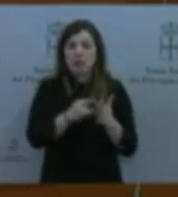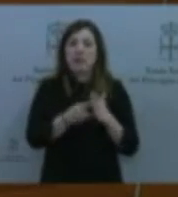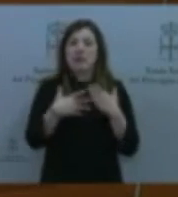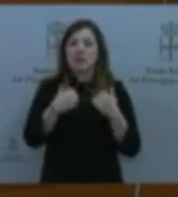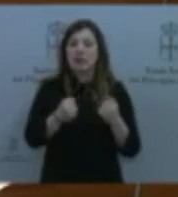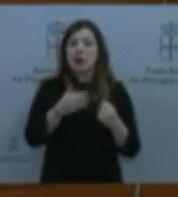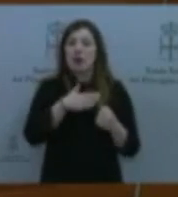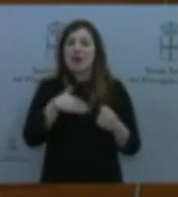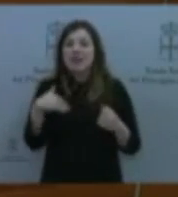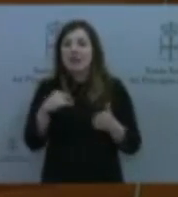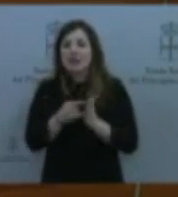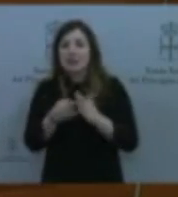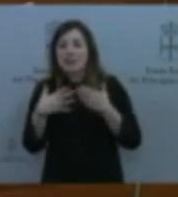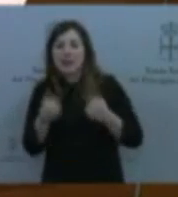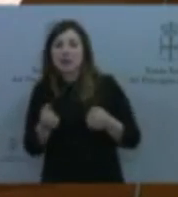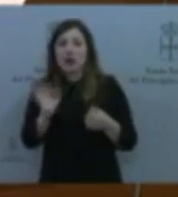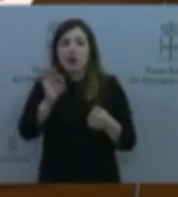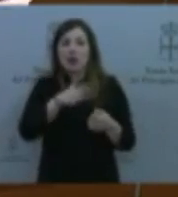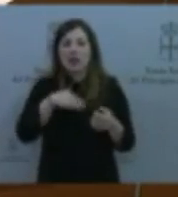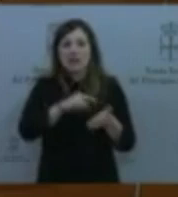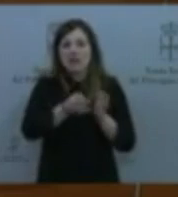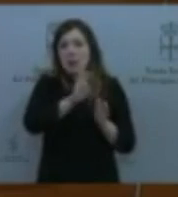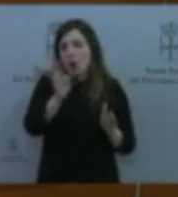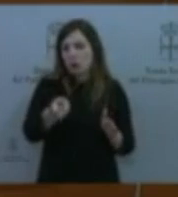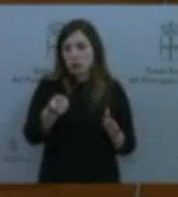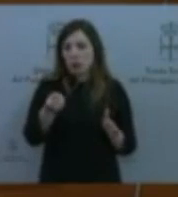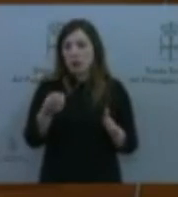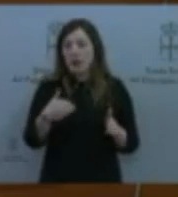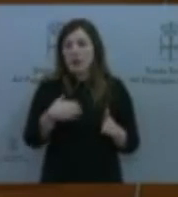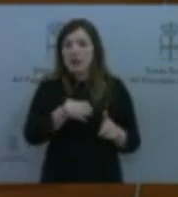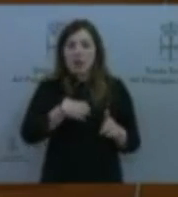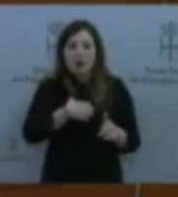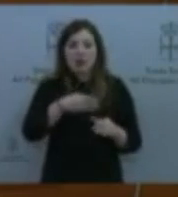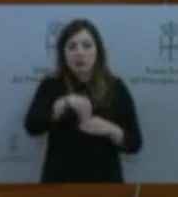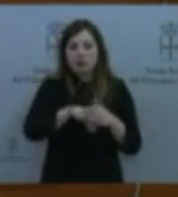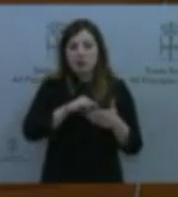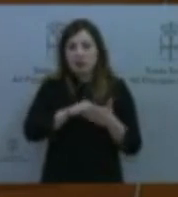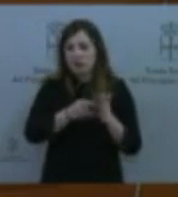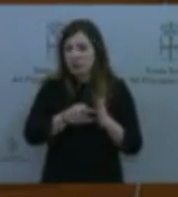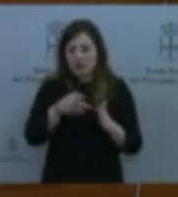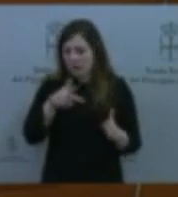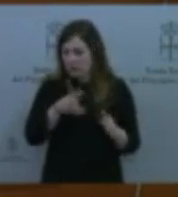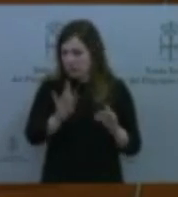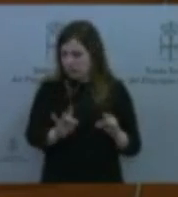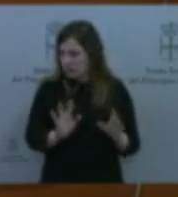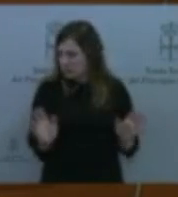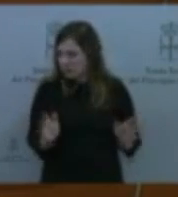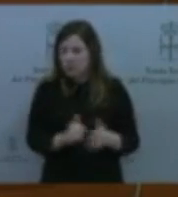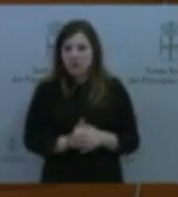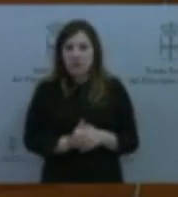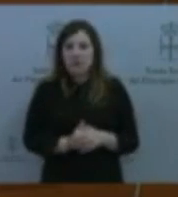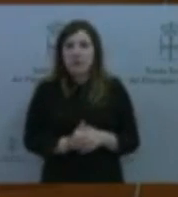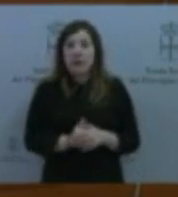otro sistema de funcionariado en el sistema. Profundamente lícito. Y que los que están dentro quieran subir de categoría